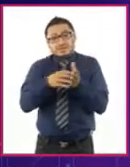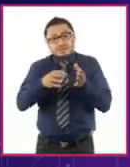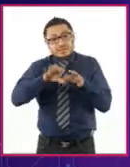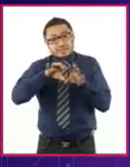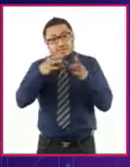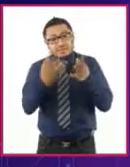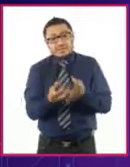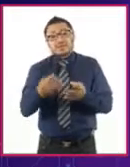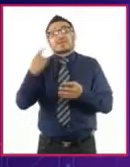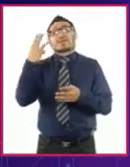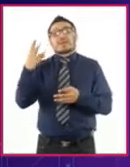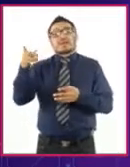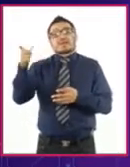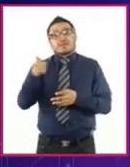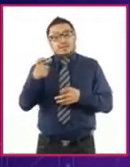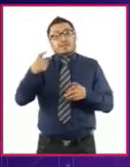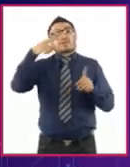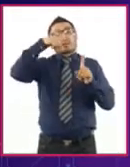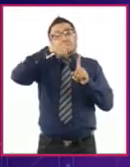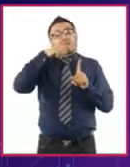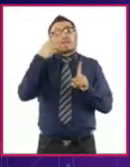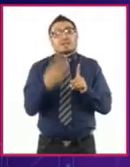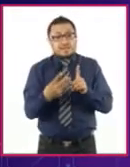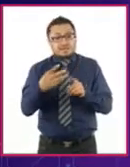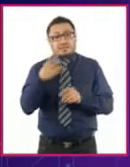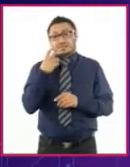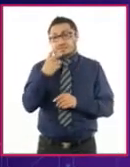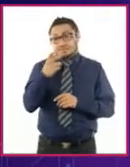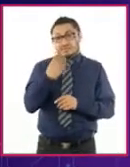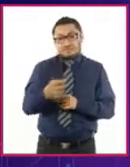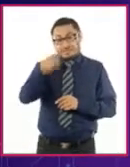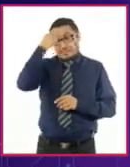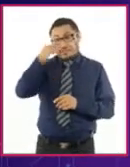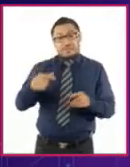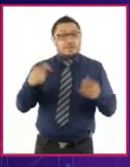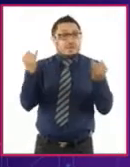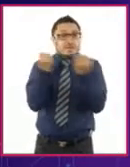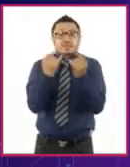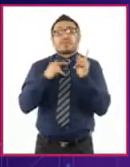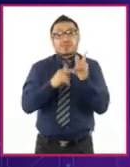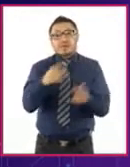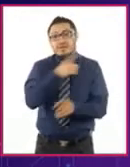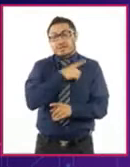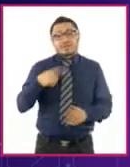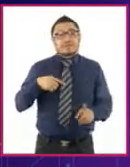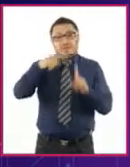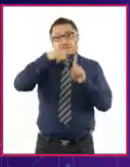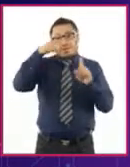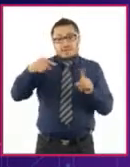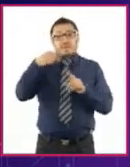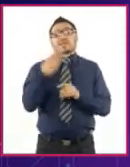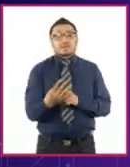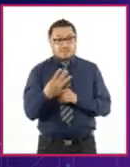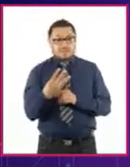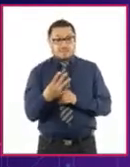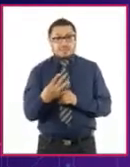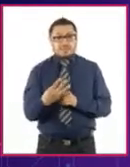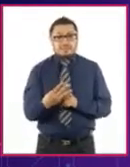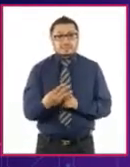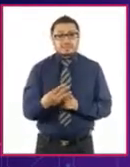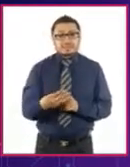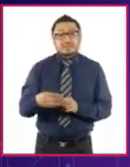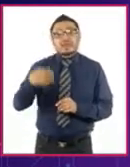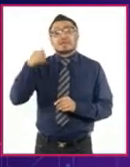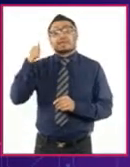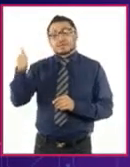3. Para que se conserve la igualdad, se debe dividir también entre 3 el 6 del